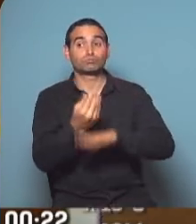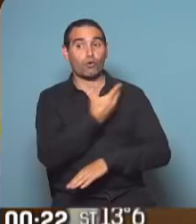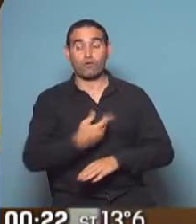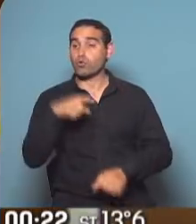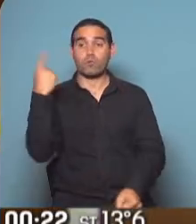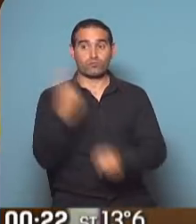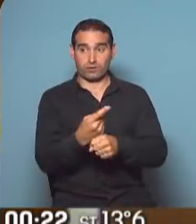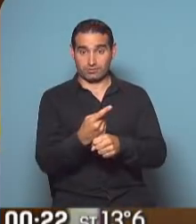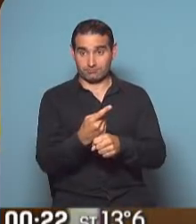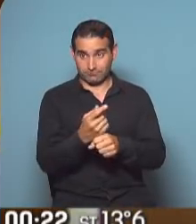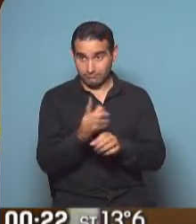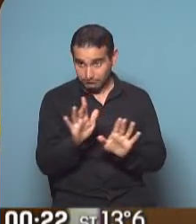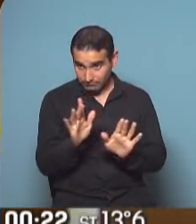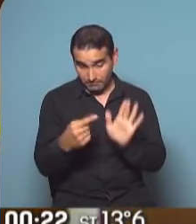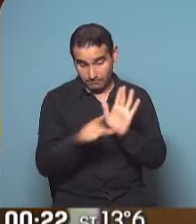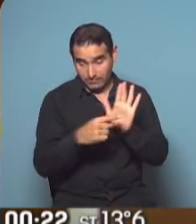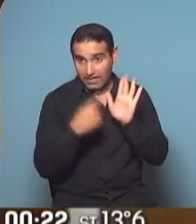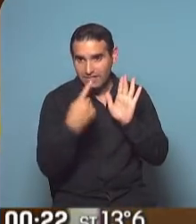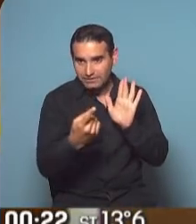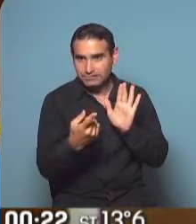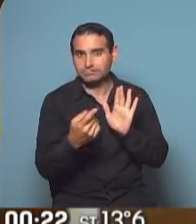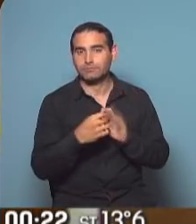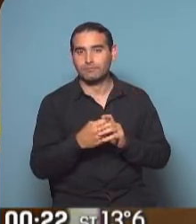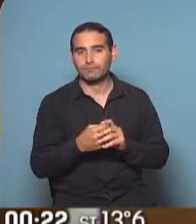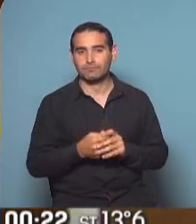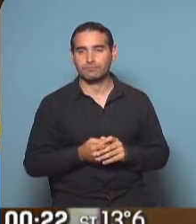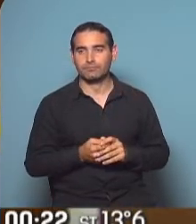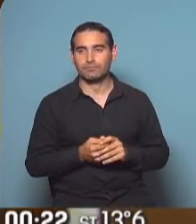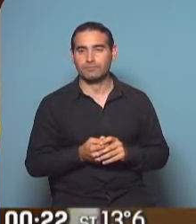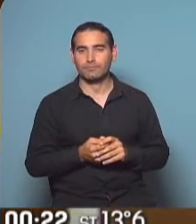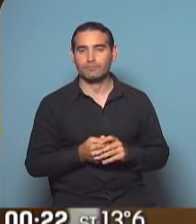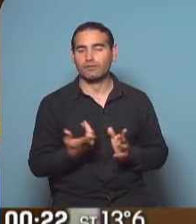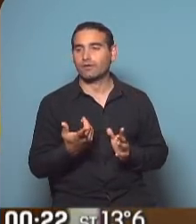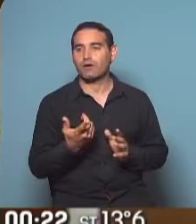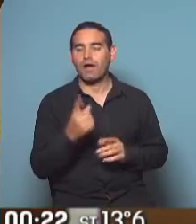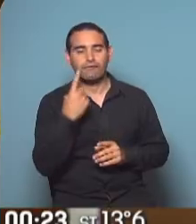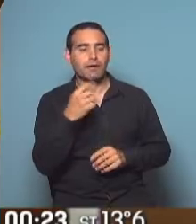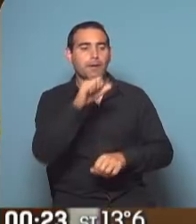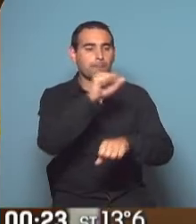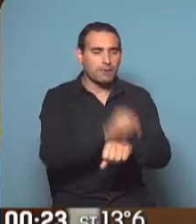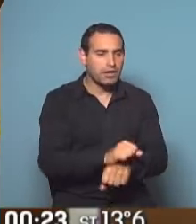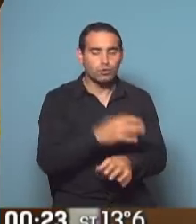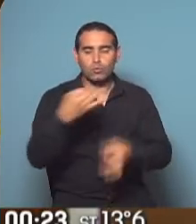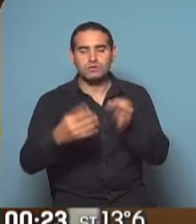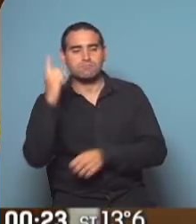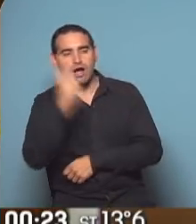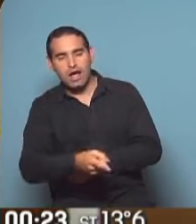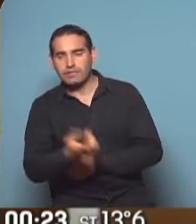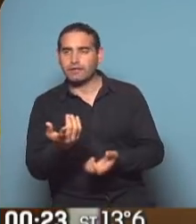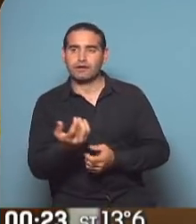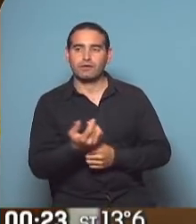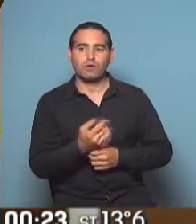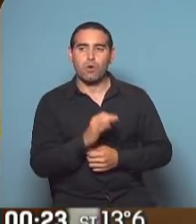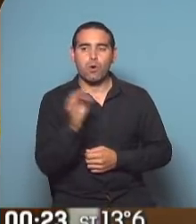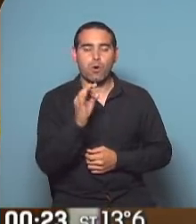después ahí hay una gran variedad de opciones y el antecedentes penales están solamente procesados si es tener sentencia de primera instancia si la sentencia